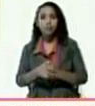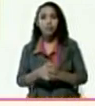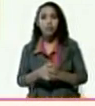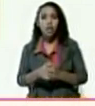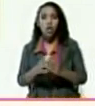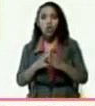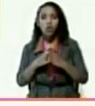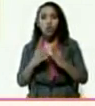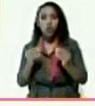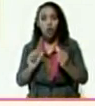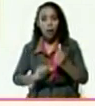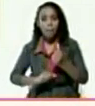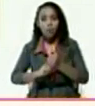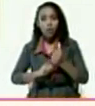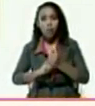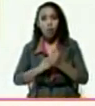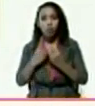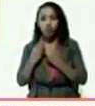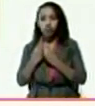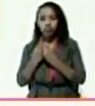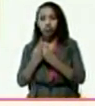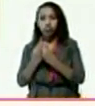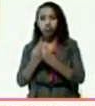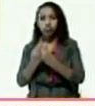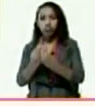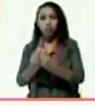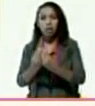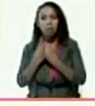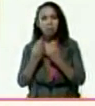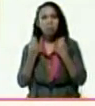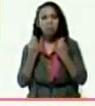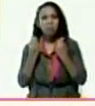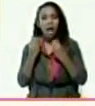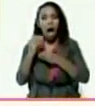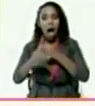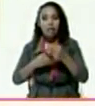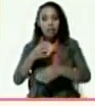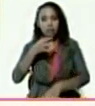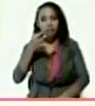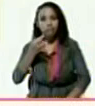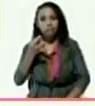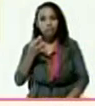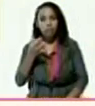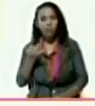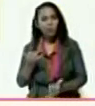las apoyamos, las acompañamos para hacerlas realidad. Ahora,